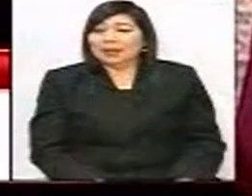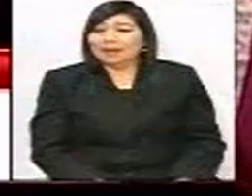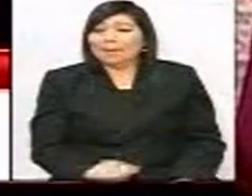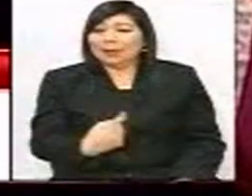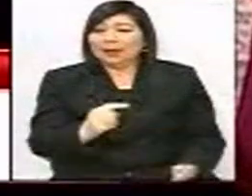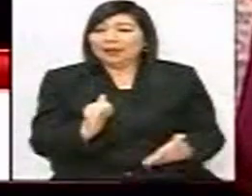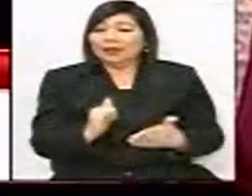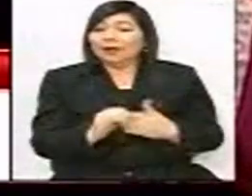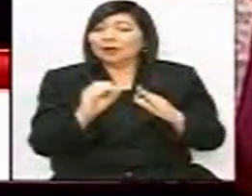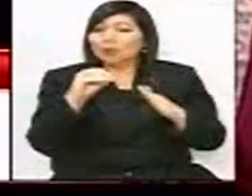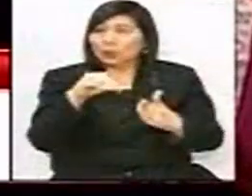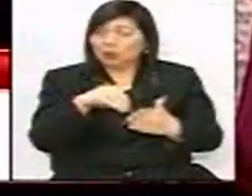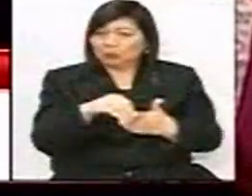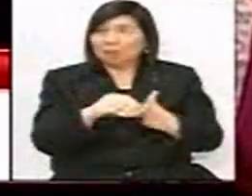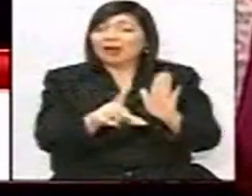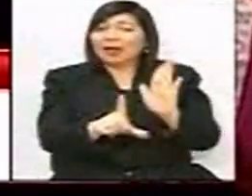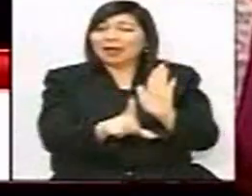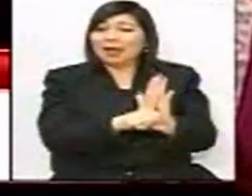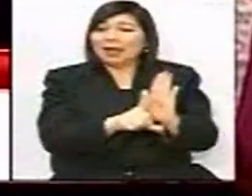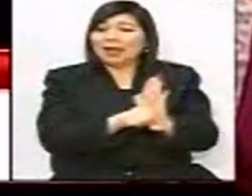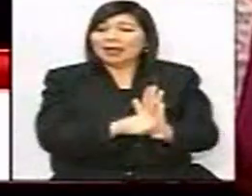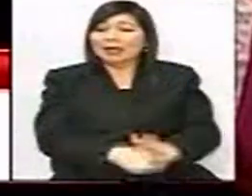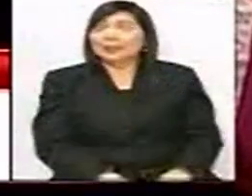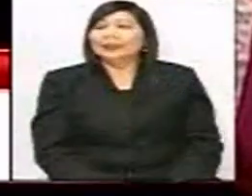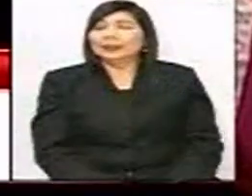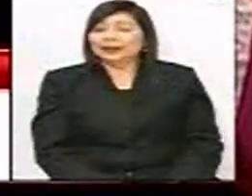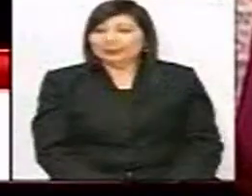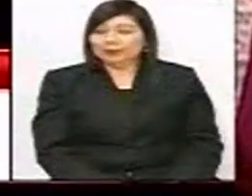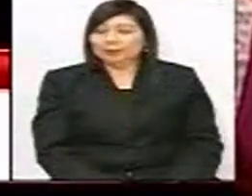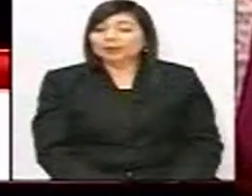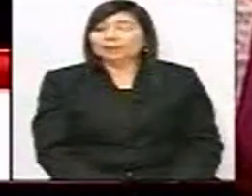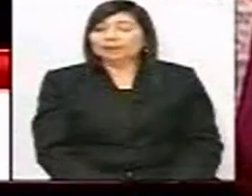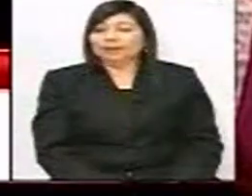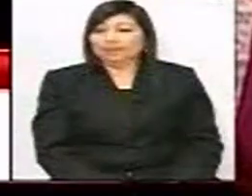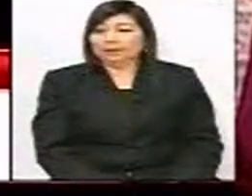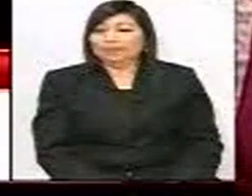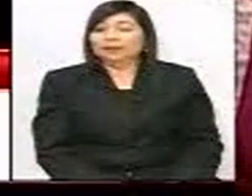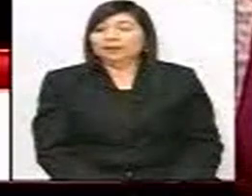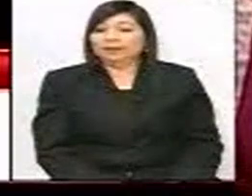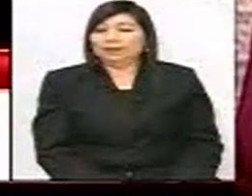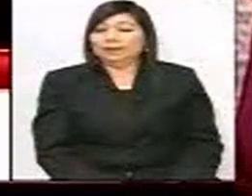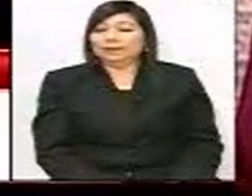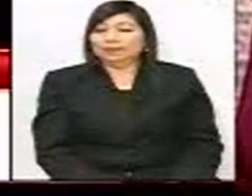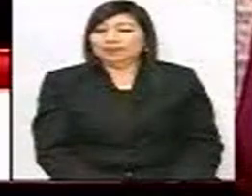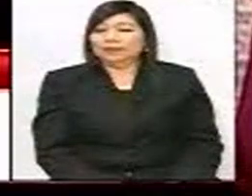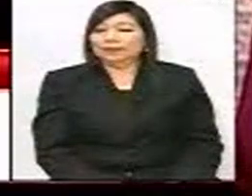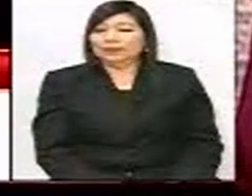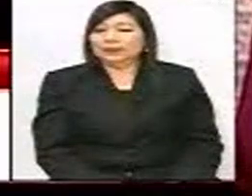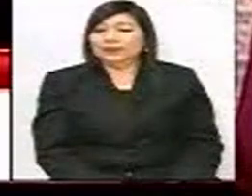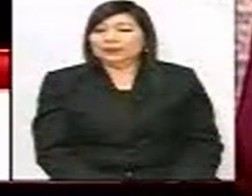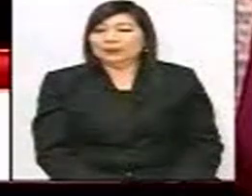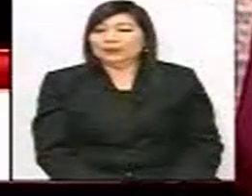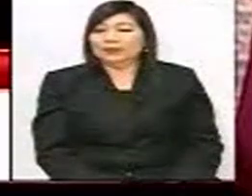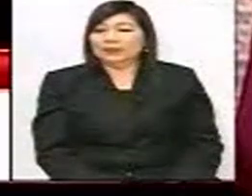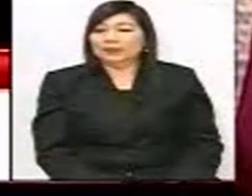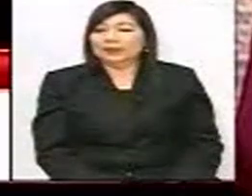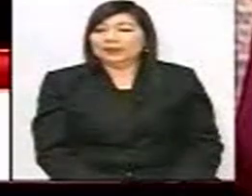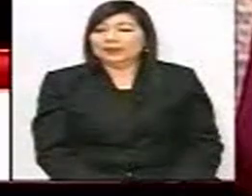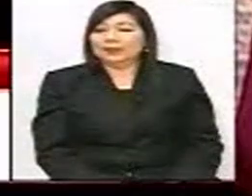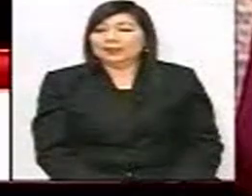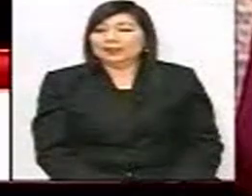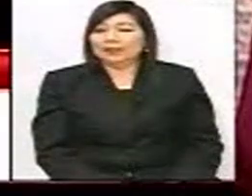que se cumpla la ley y se cumplan los contratos en el Perú. Gracias, señor presidente. Gracias, congresista Lescano. Congresista